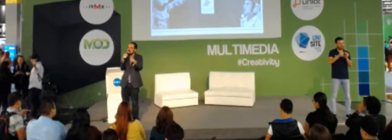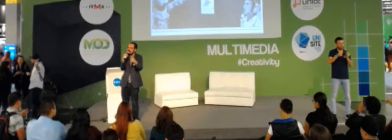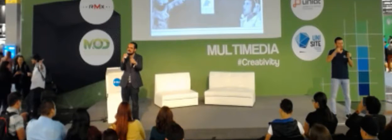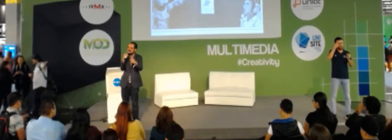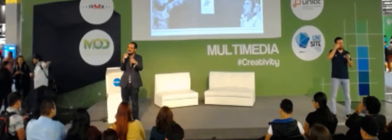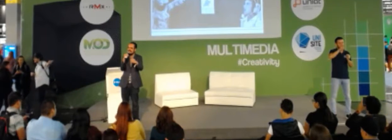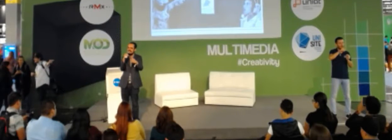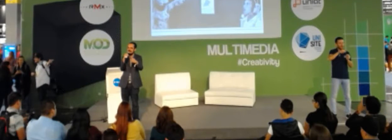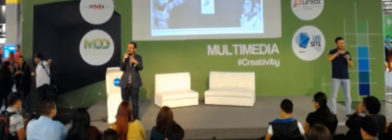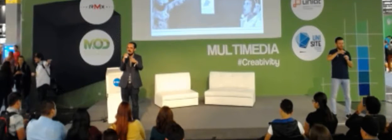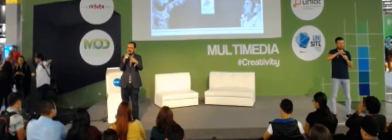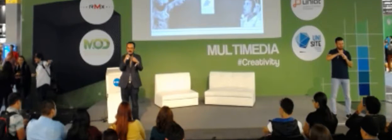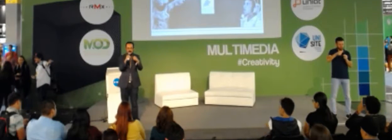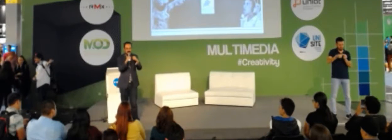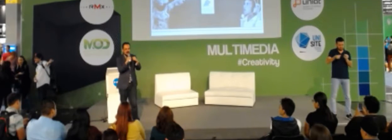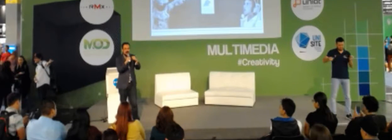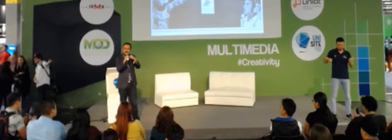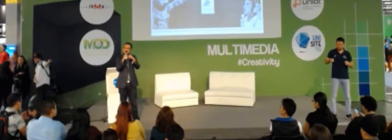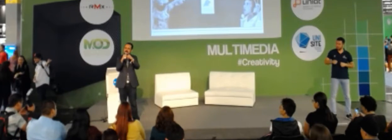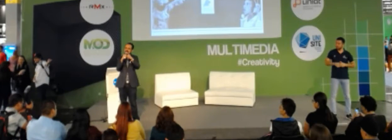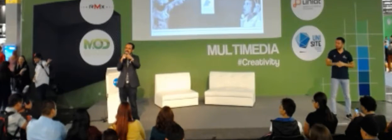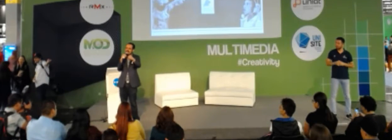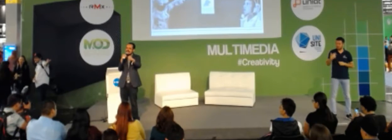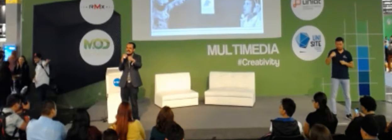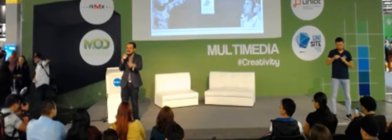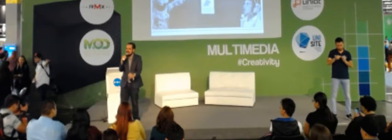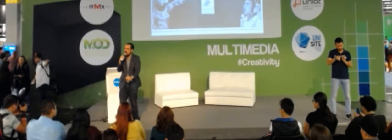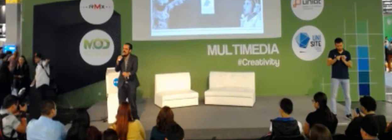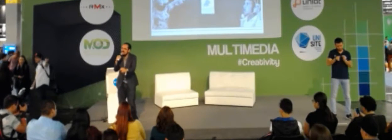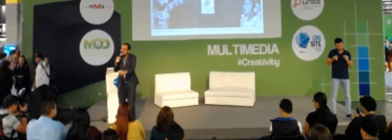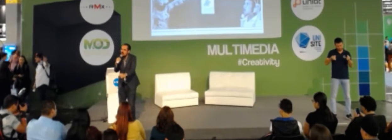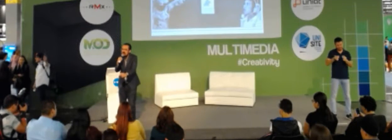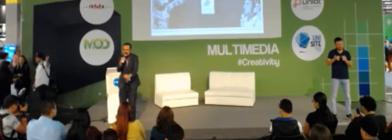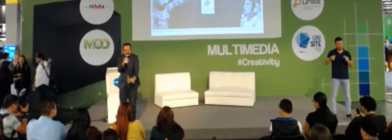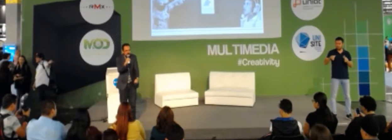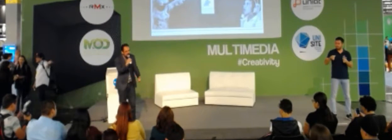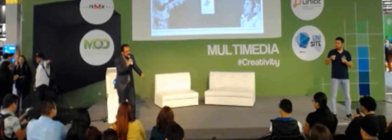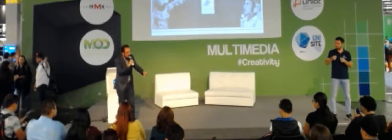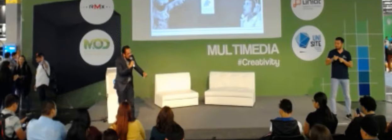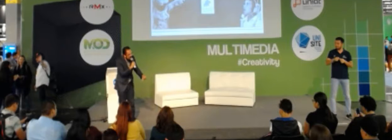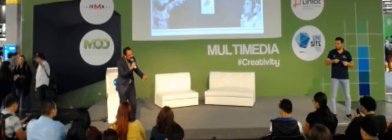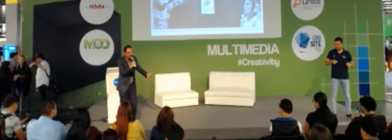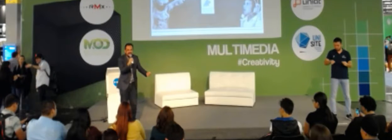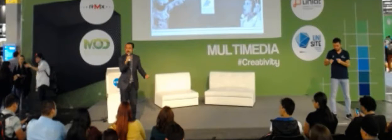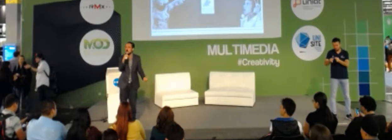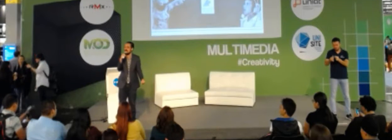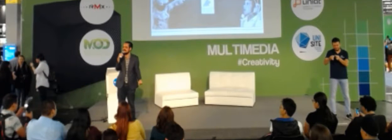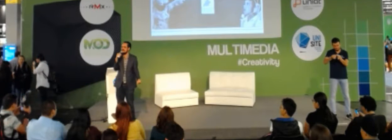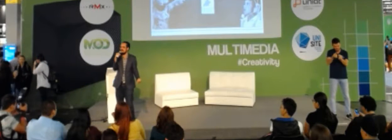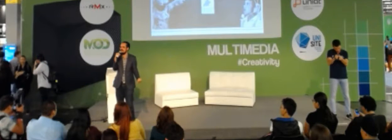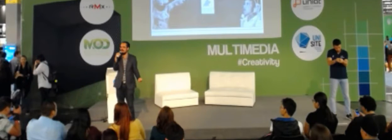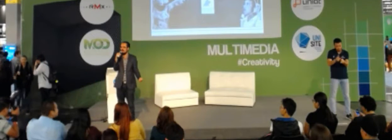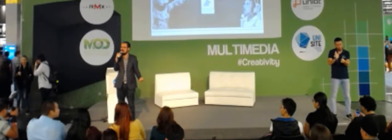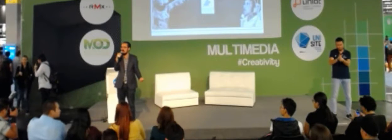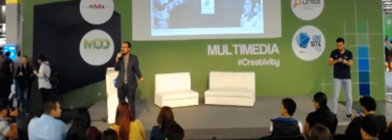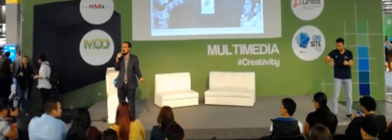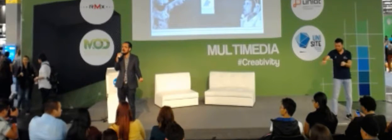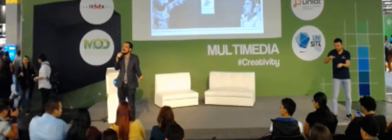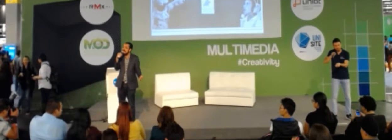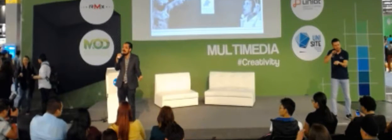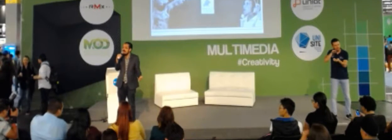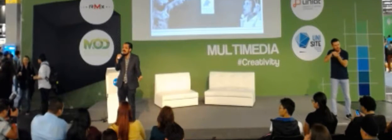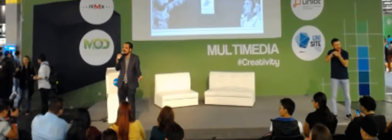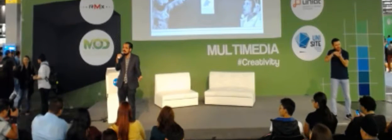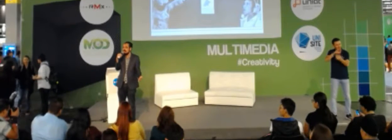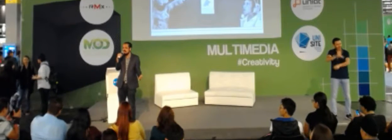los clips. ¿Va? El maestro lo extiende, se lo da al niño, lo lleva a un enchufe para que se dé toques. Porque